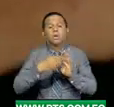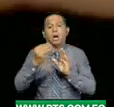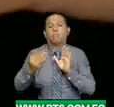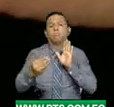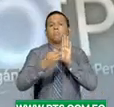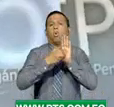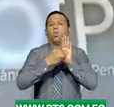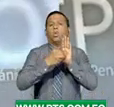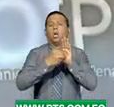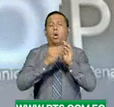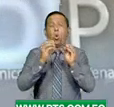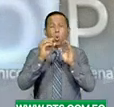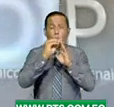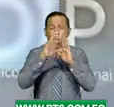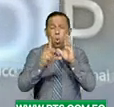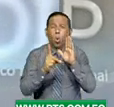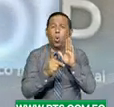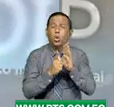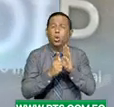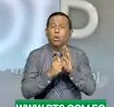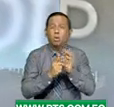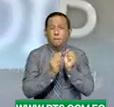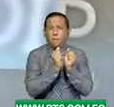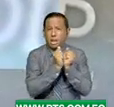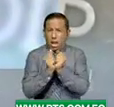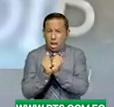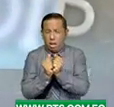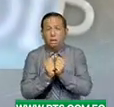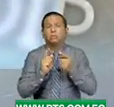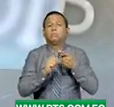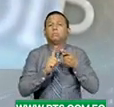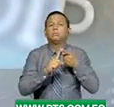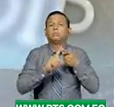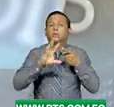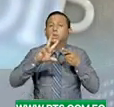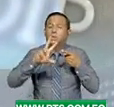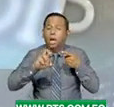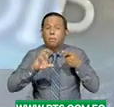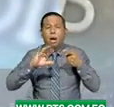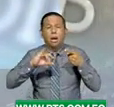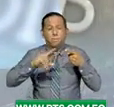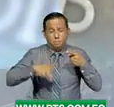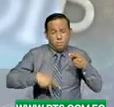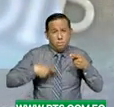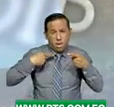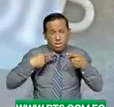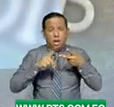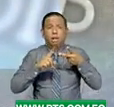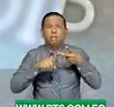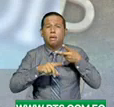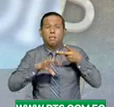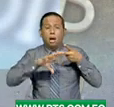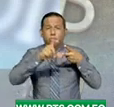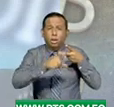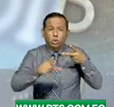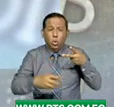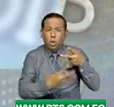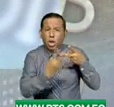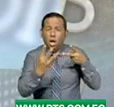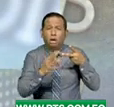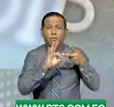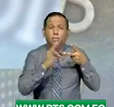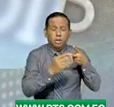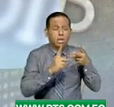cuatro grandes grupos: contra la integridad sexual y reproductiva, contra el derecho a la integridad personal y familiar, contra el derecho